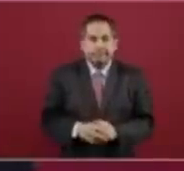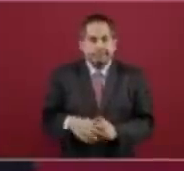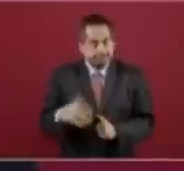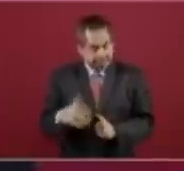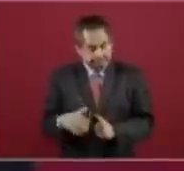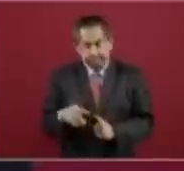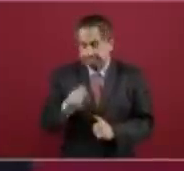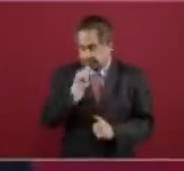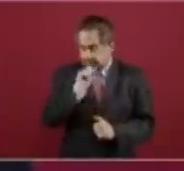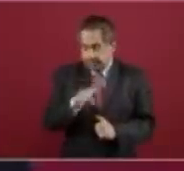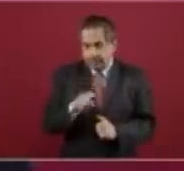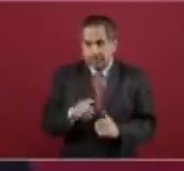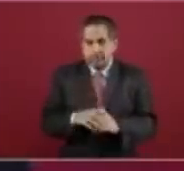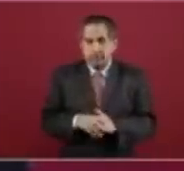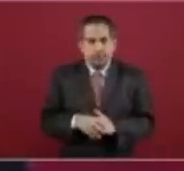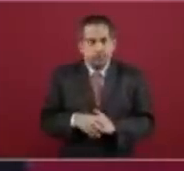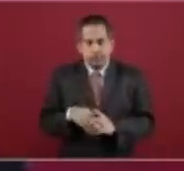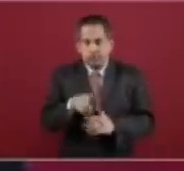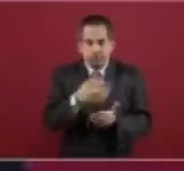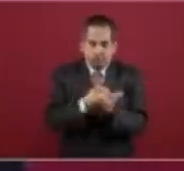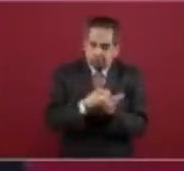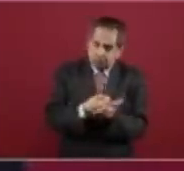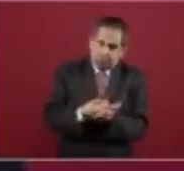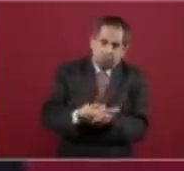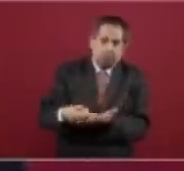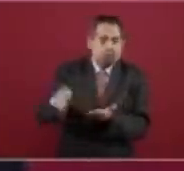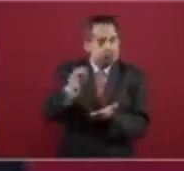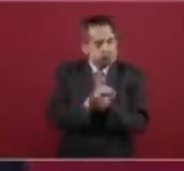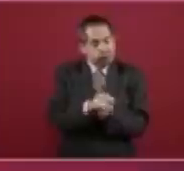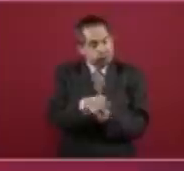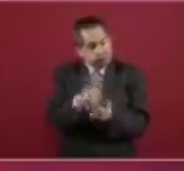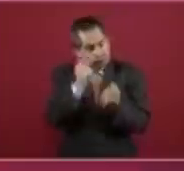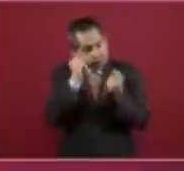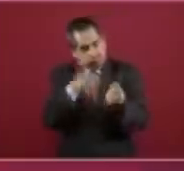es muy valiente, muy